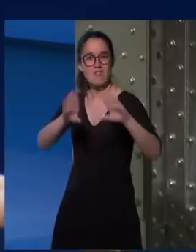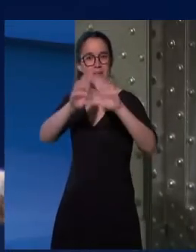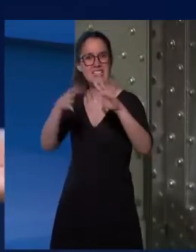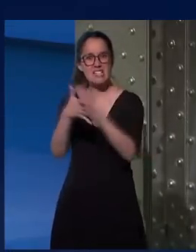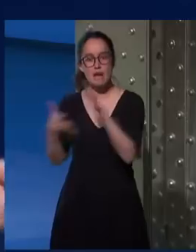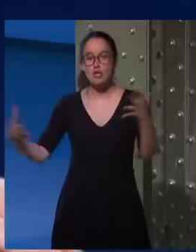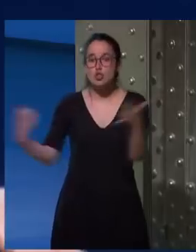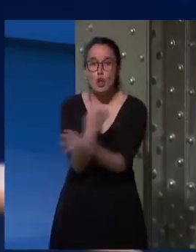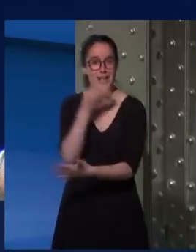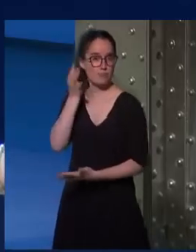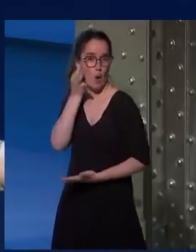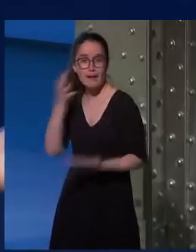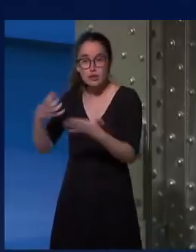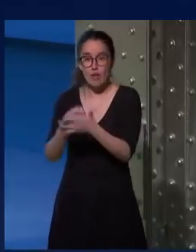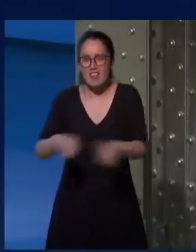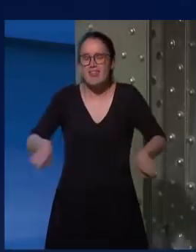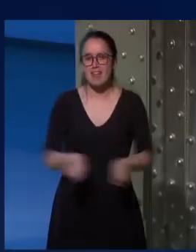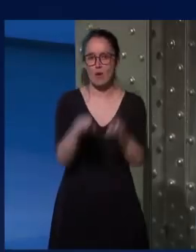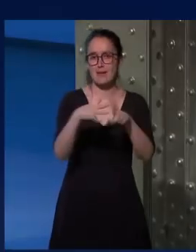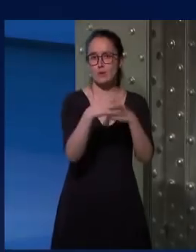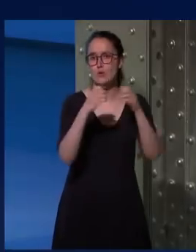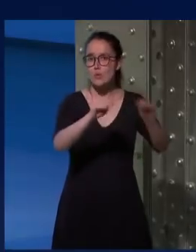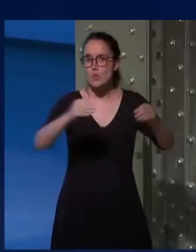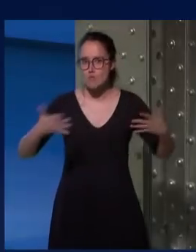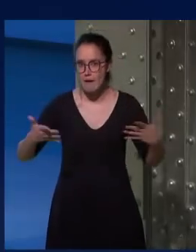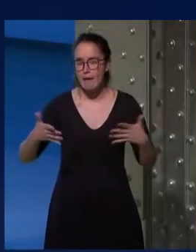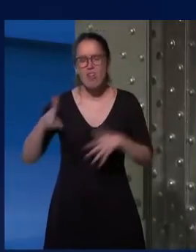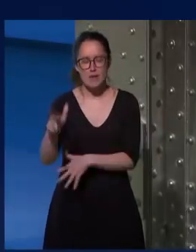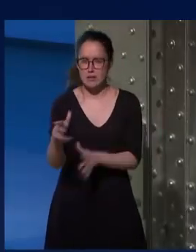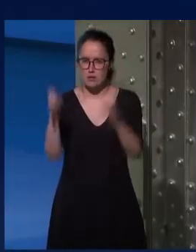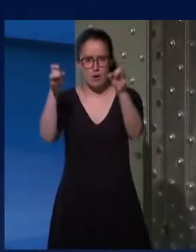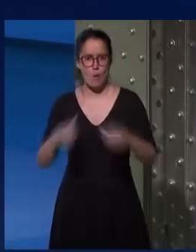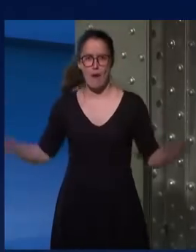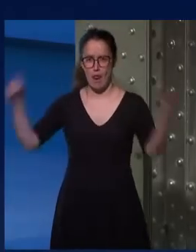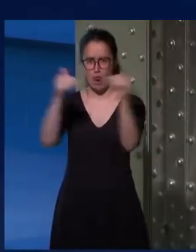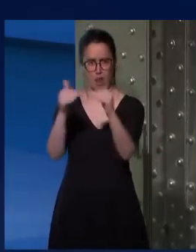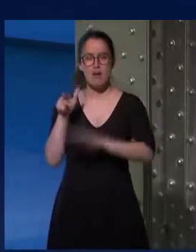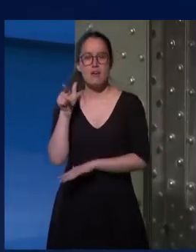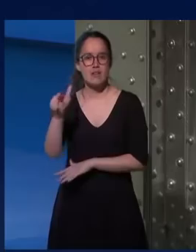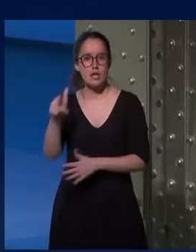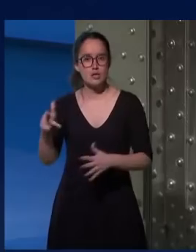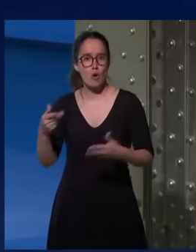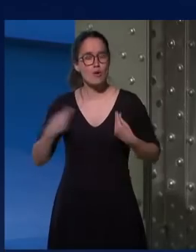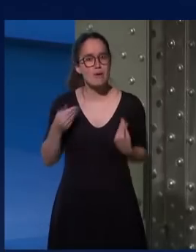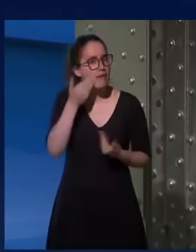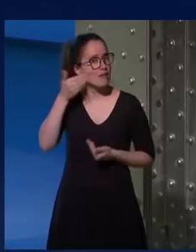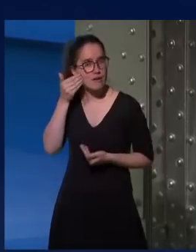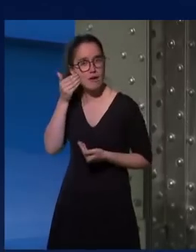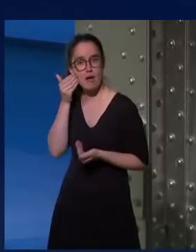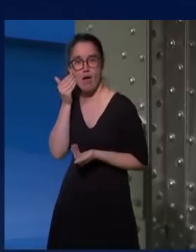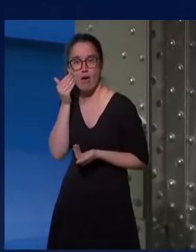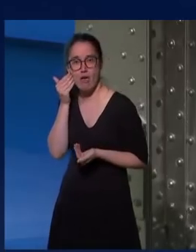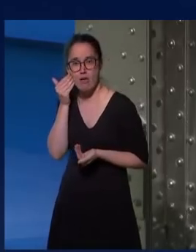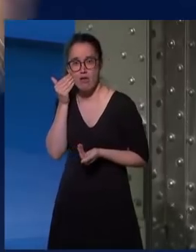todas las mujeres, estén en la situación que estén, ¿no?, tengan los mismos derechos y tengan derecho a una vida digna,